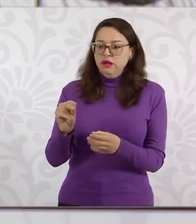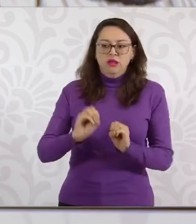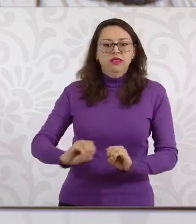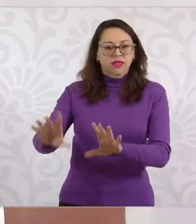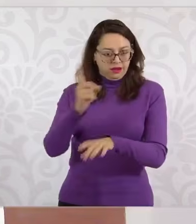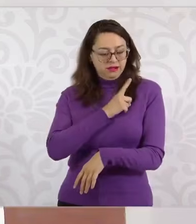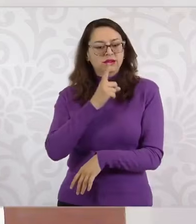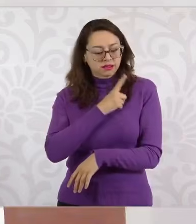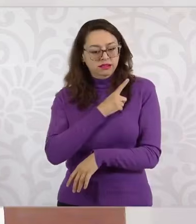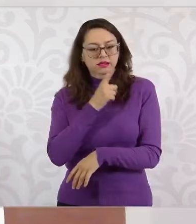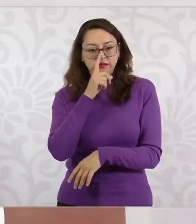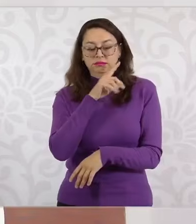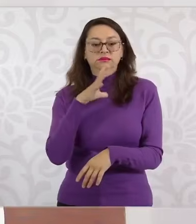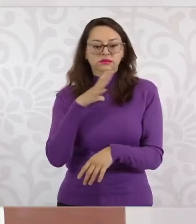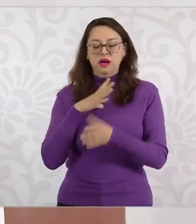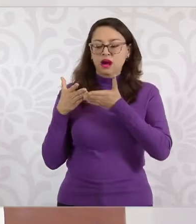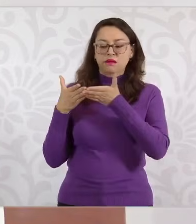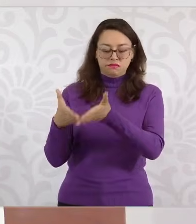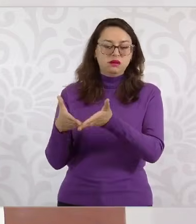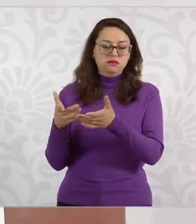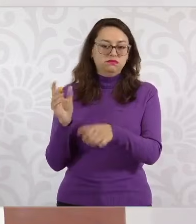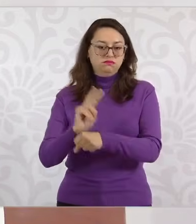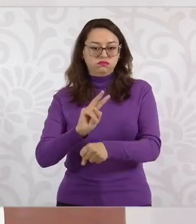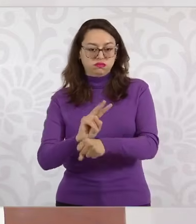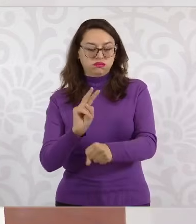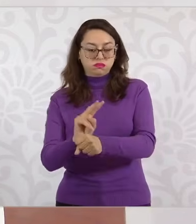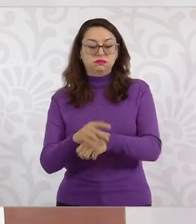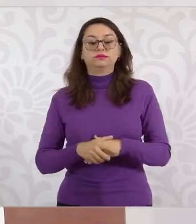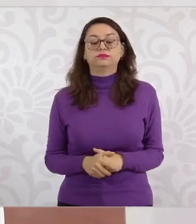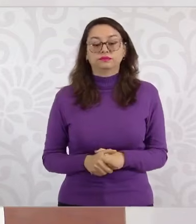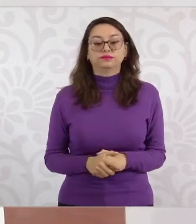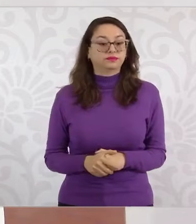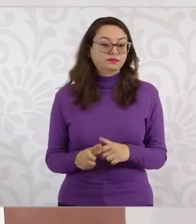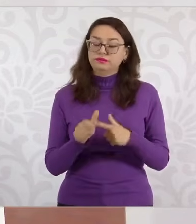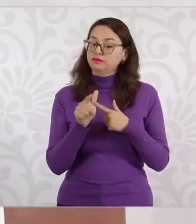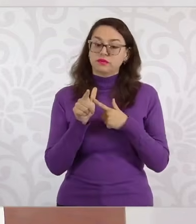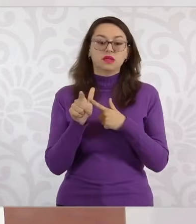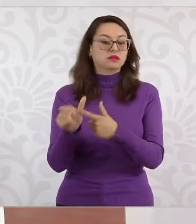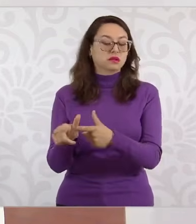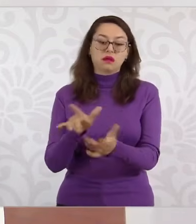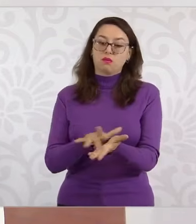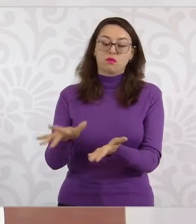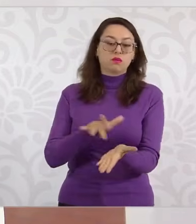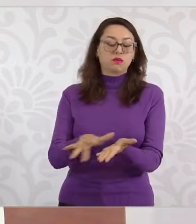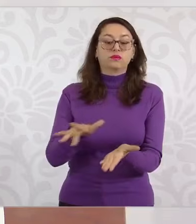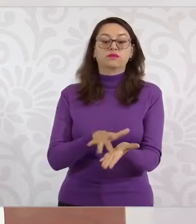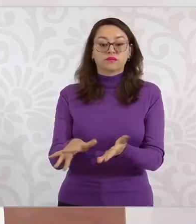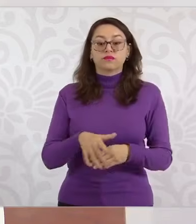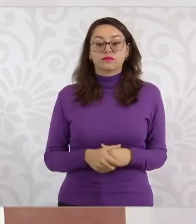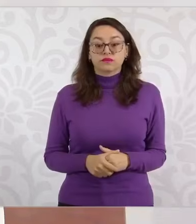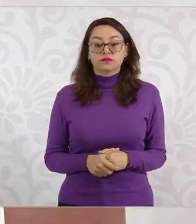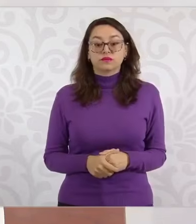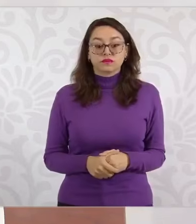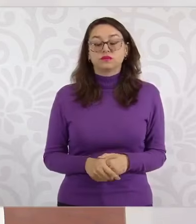como parte pues de patrulla marina, ¿no? Y vamos a seguir enviando ayuda humanitaria. Y sí